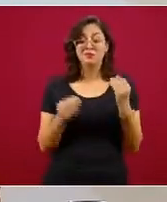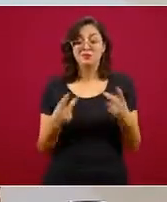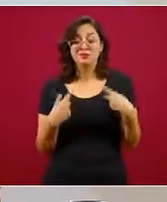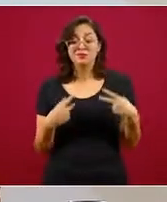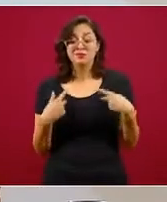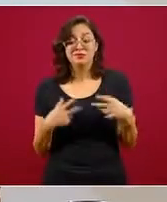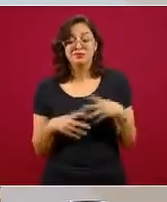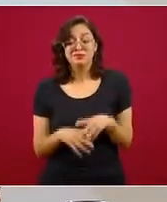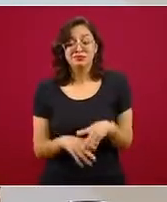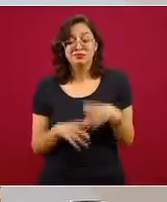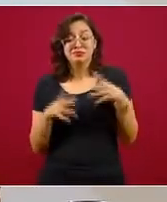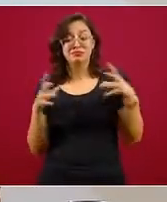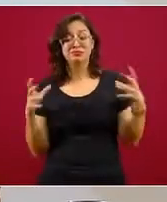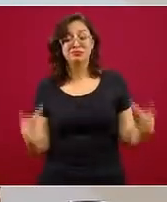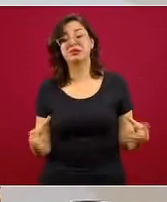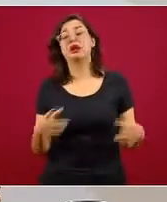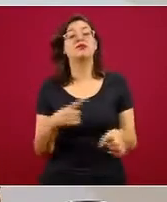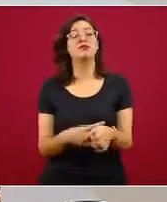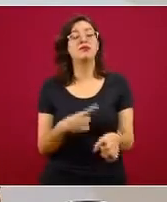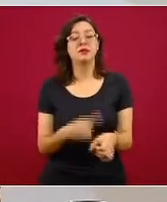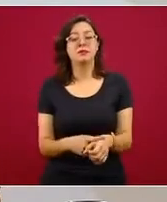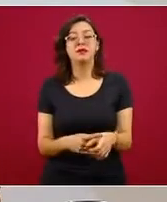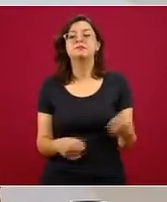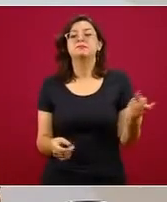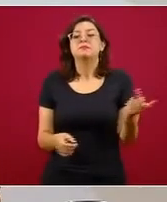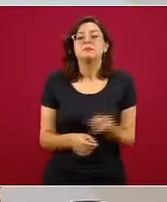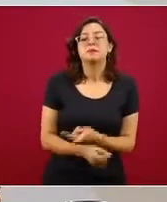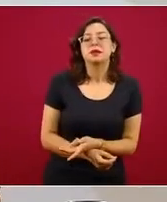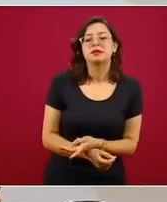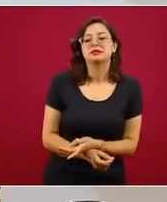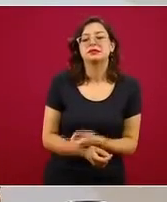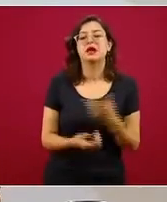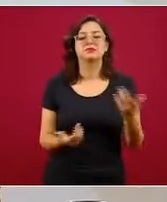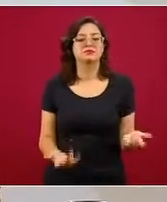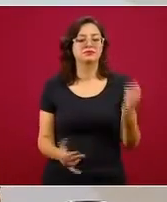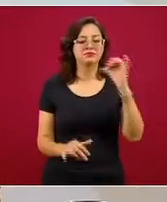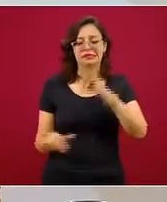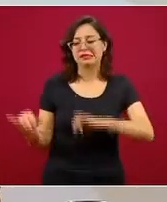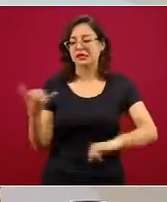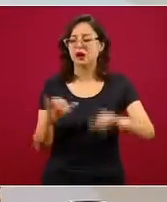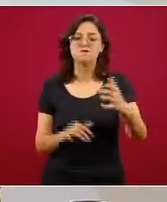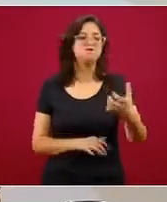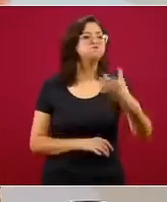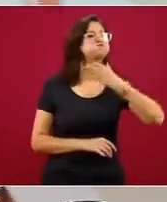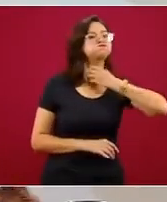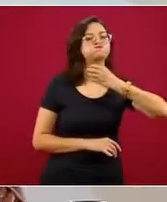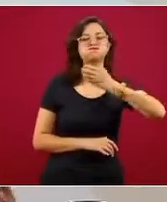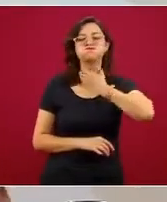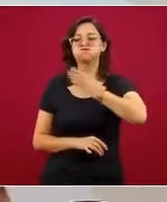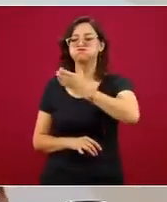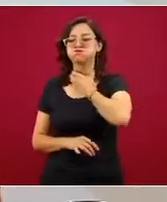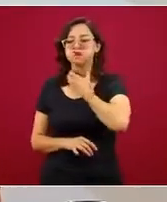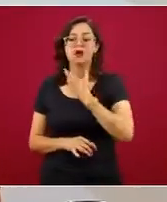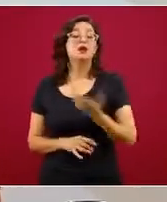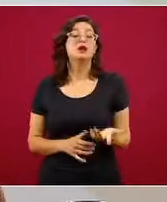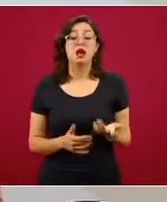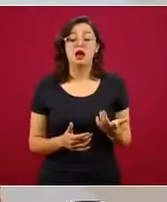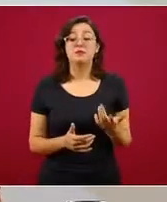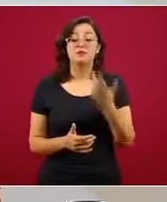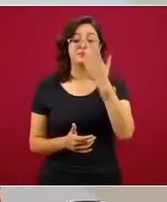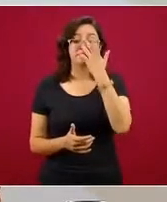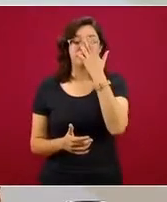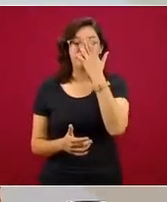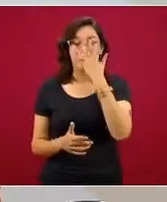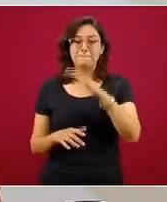obviamente ha saturado la operación de la Red Nacional de Laboratorios de Salud Pública, a pesar de que la expandimos mucho más